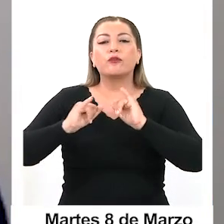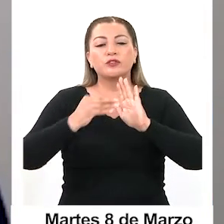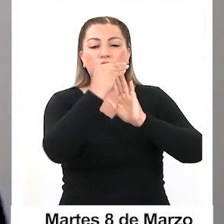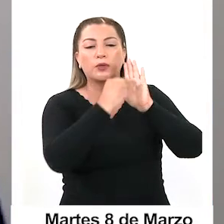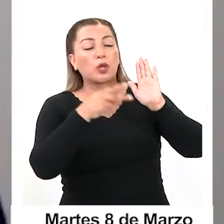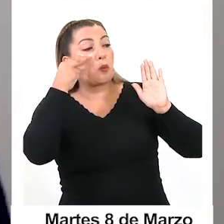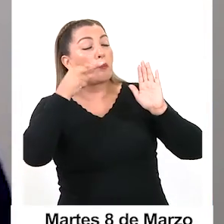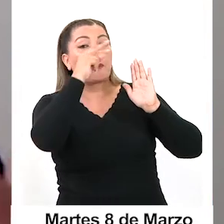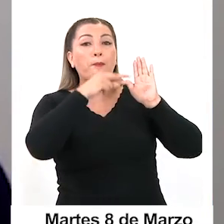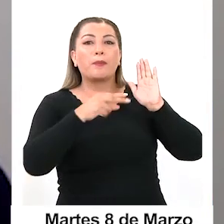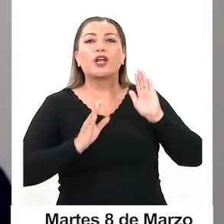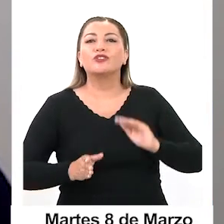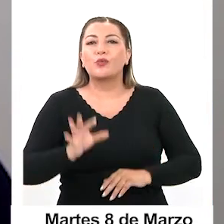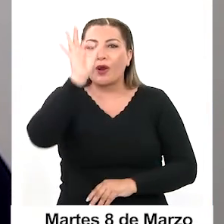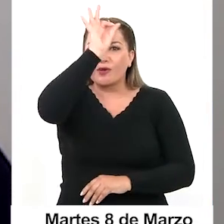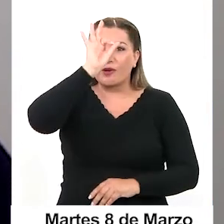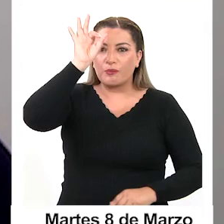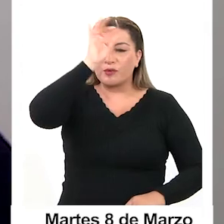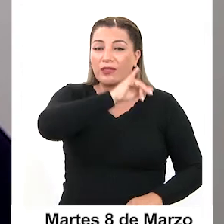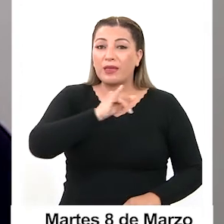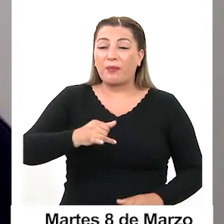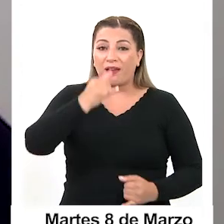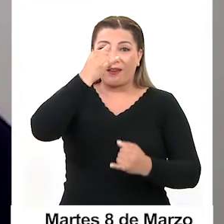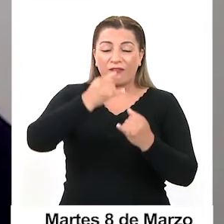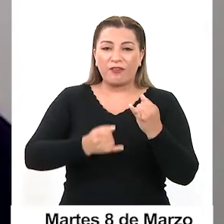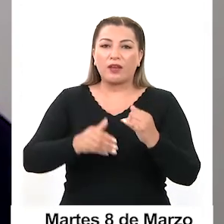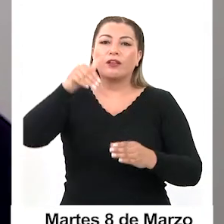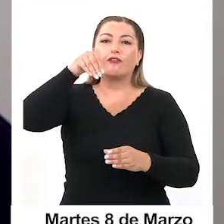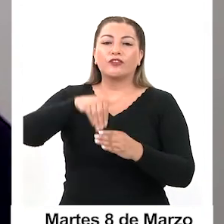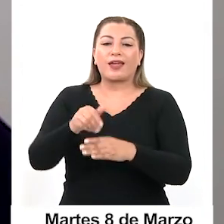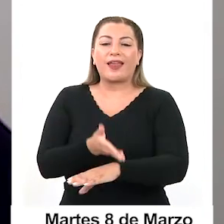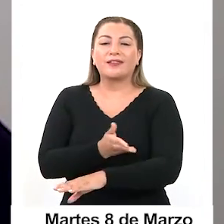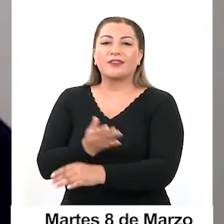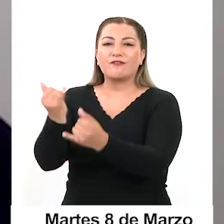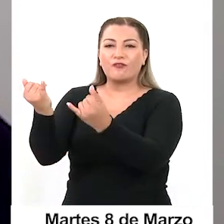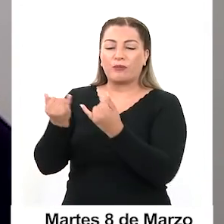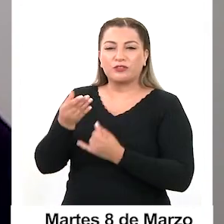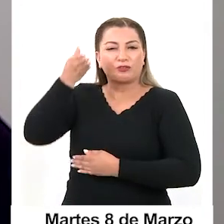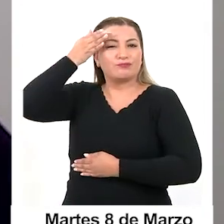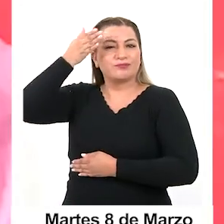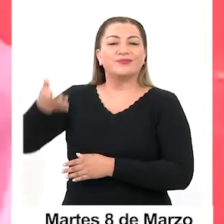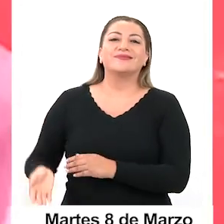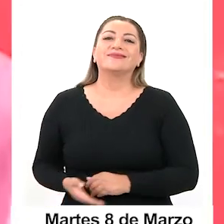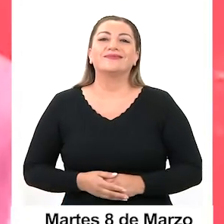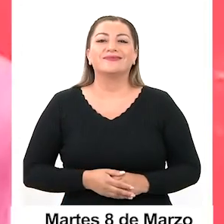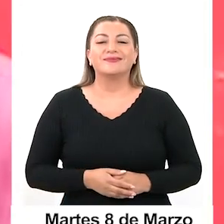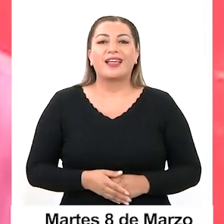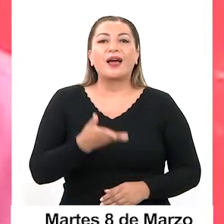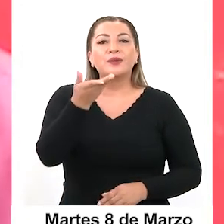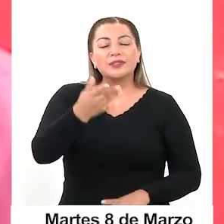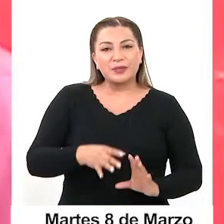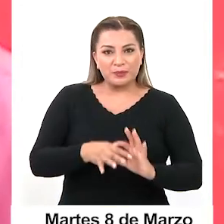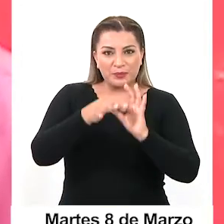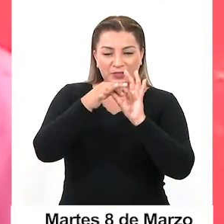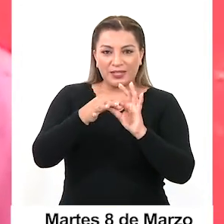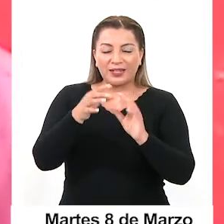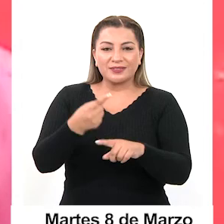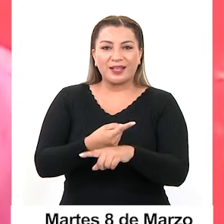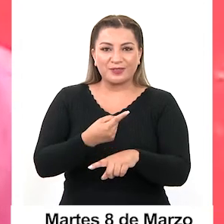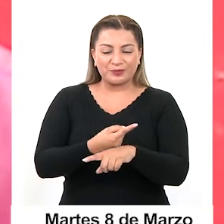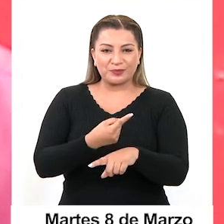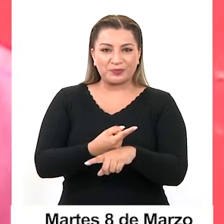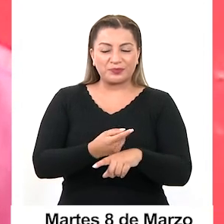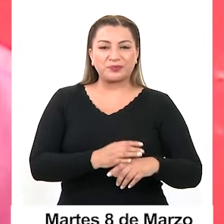podamos seguir opinando y después al final de este proceso votar informadamente. Ok, Valentina, bueno, te agradezco mucho la